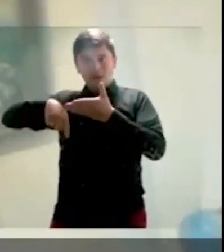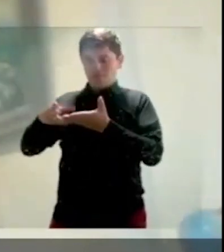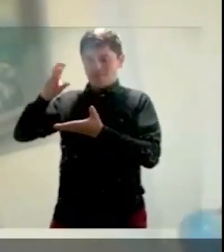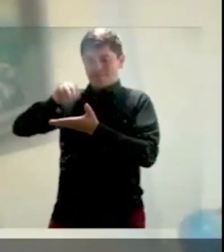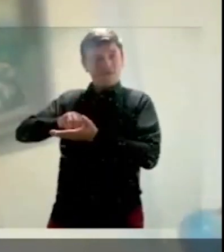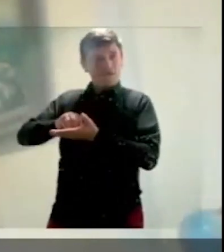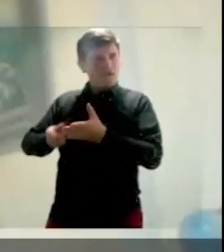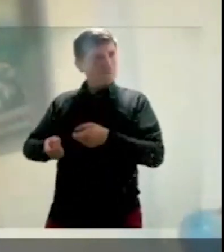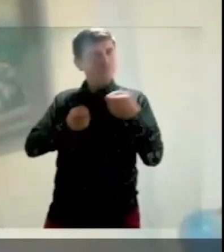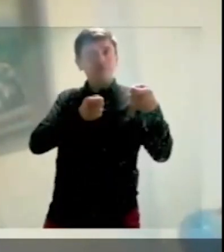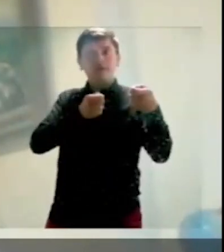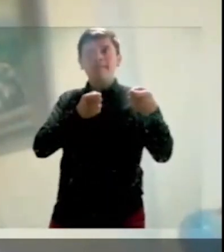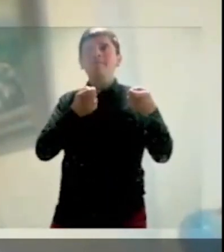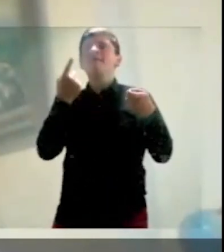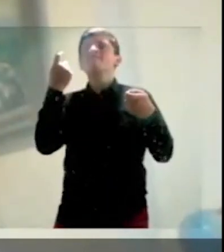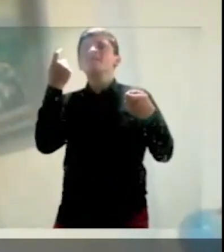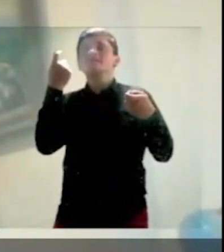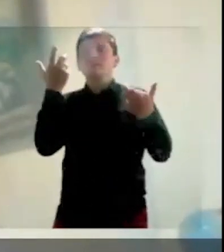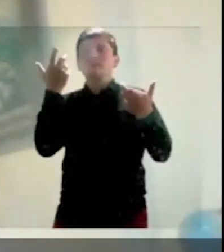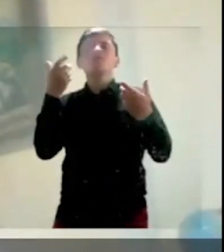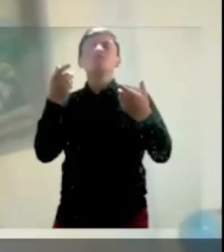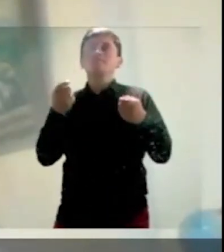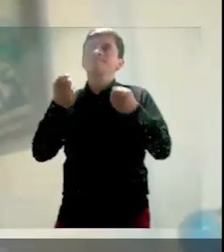dándole vuelta a ver si realmente